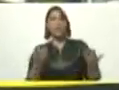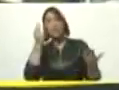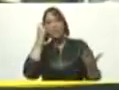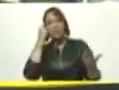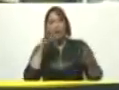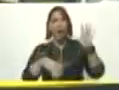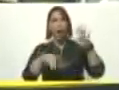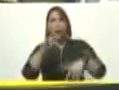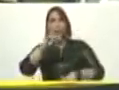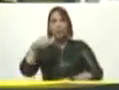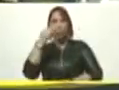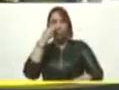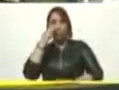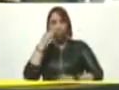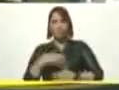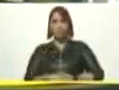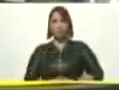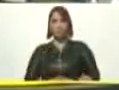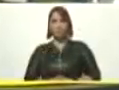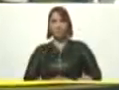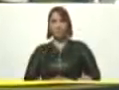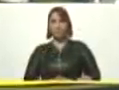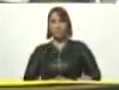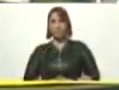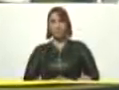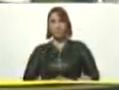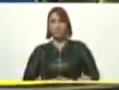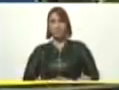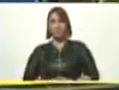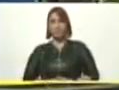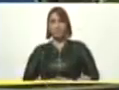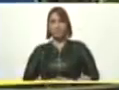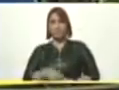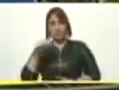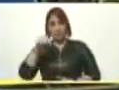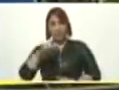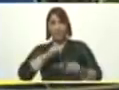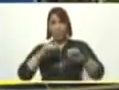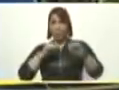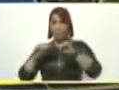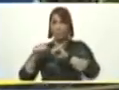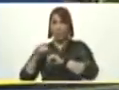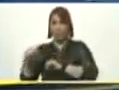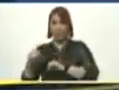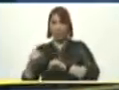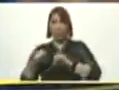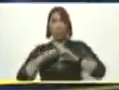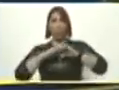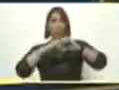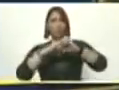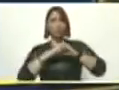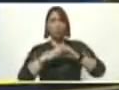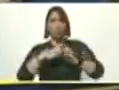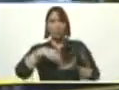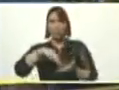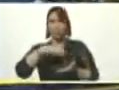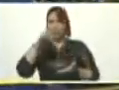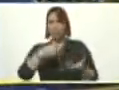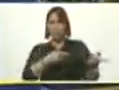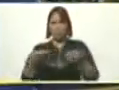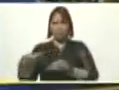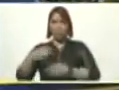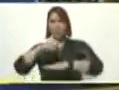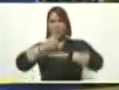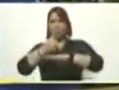de junio 11 de junio está bien Aquí hay un movimiento salsero se llama corazón salsero hubiéramos invitado a su